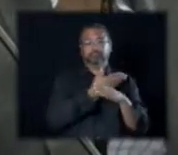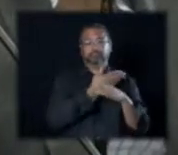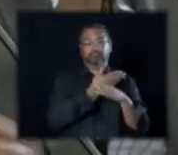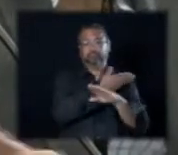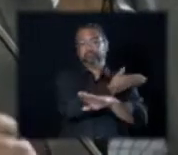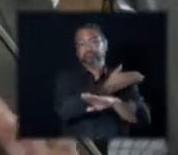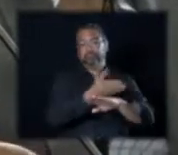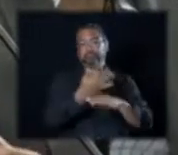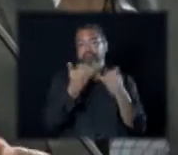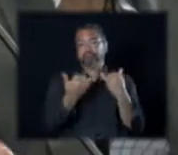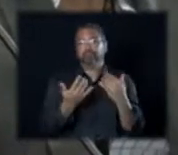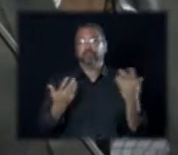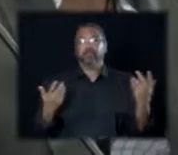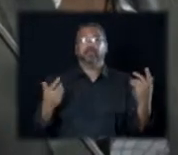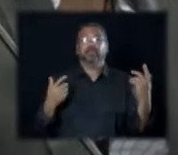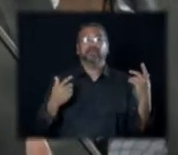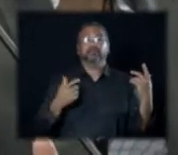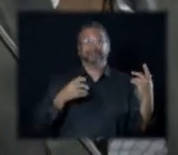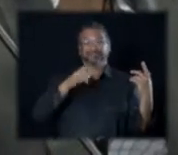desde